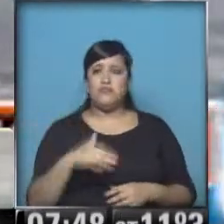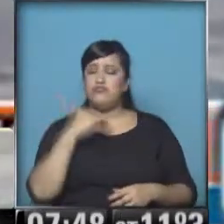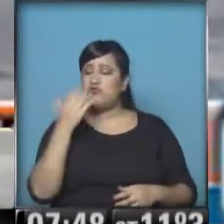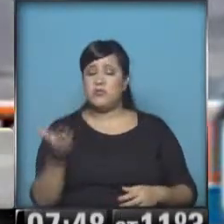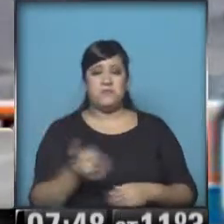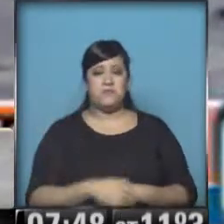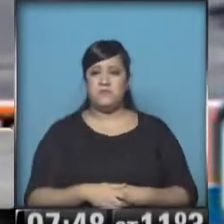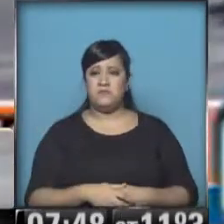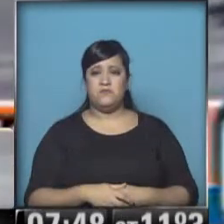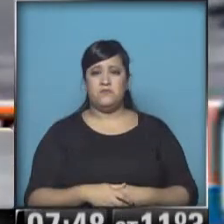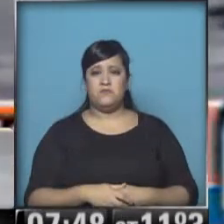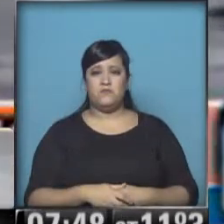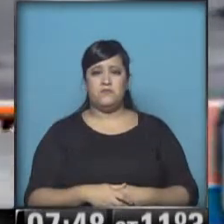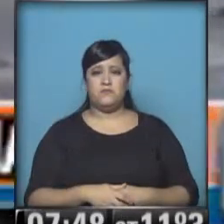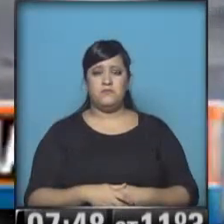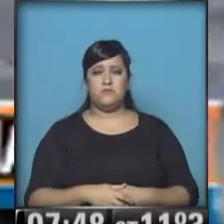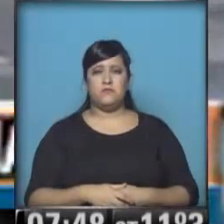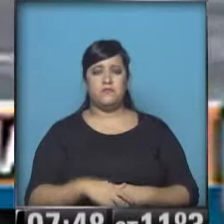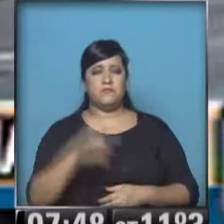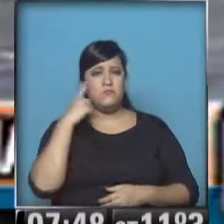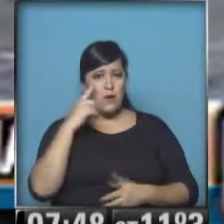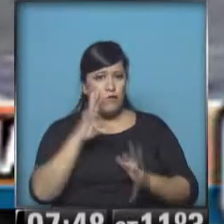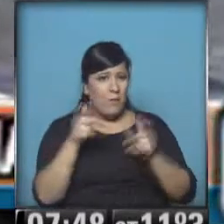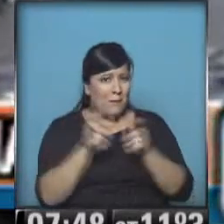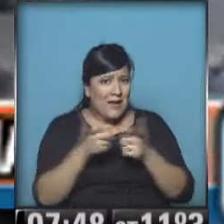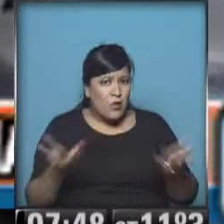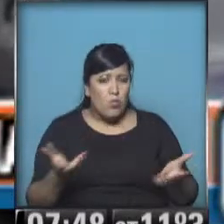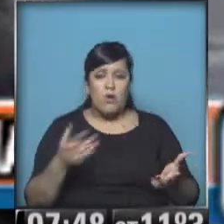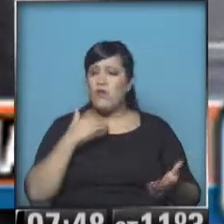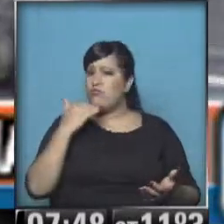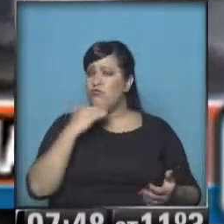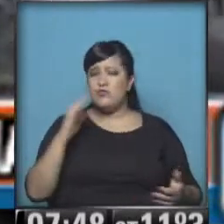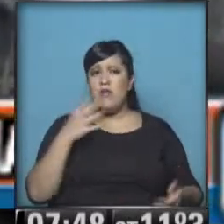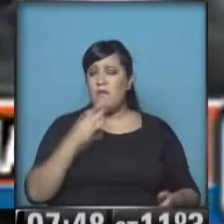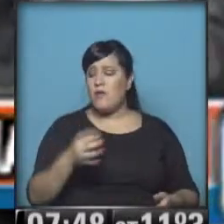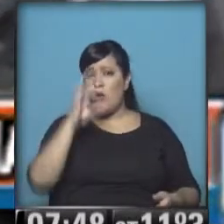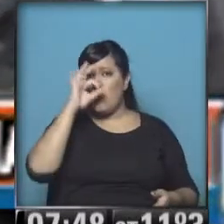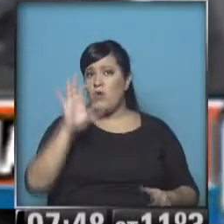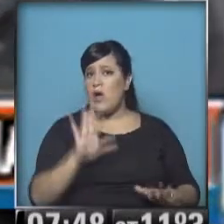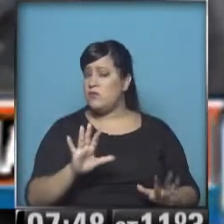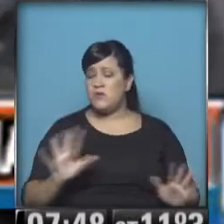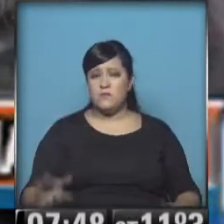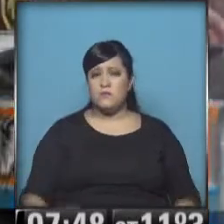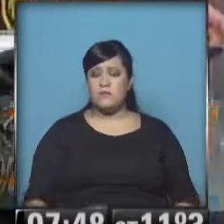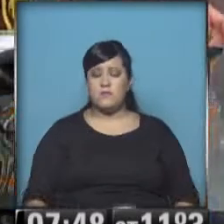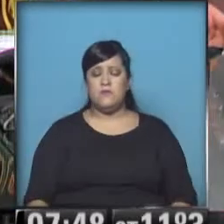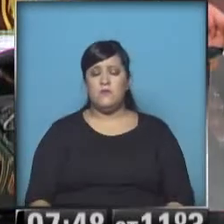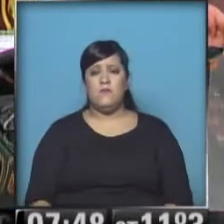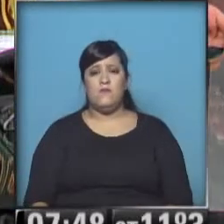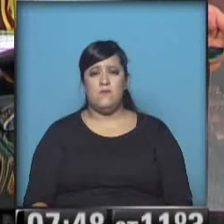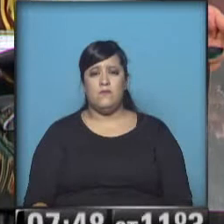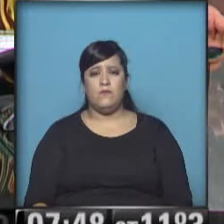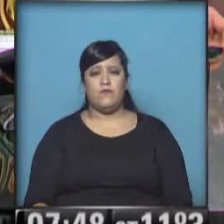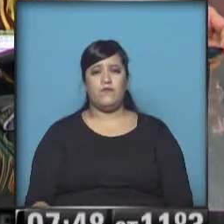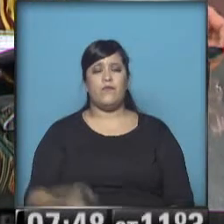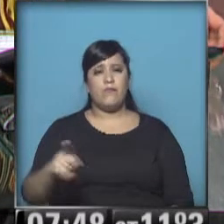sé. ¿Crees que como que estás viviendo una película Yo o? no sé, no sé, loco, nunca me pasó esto. Está